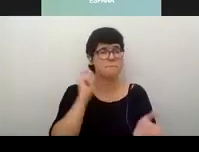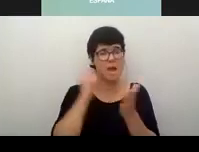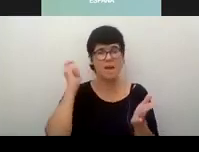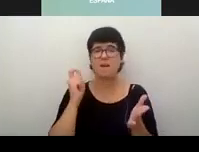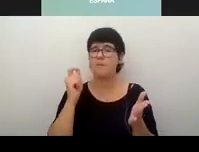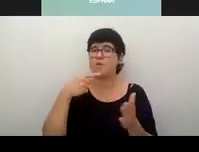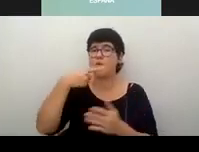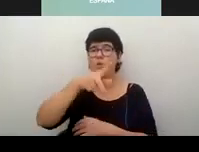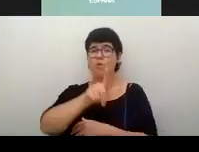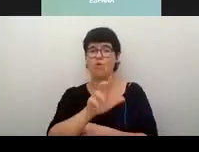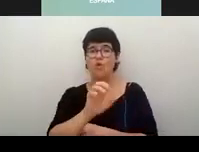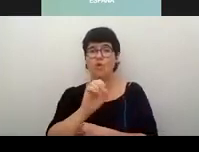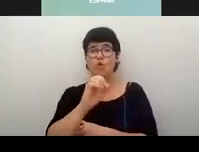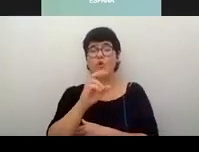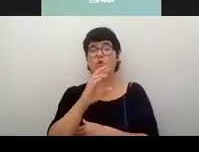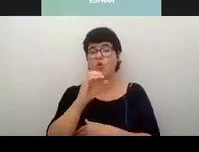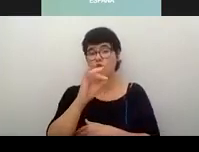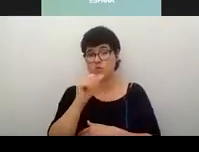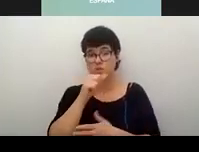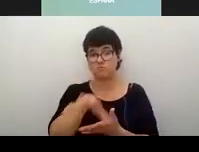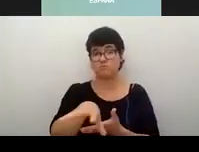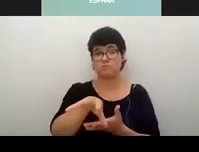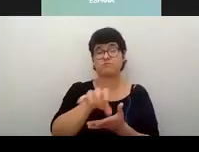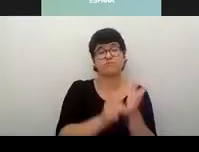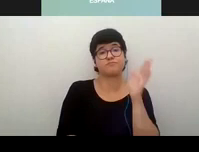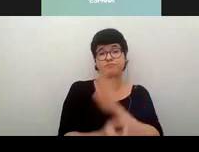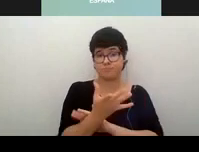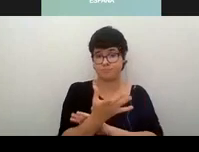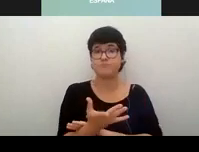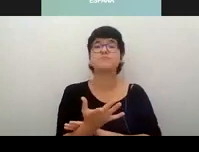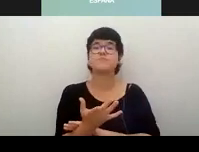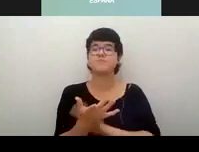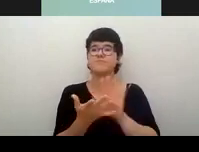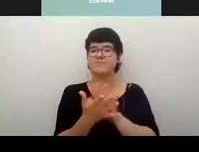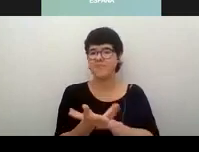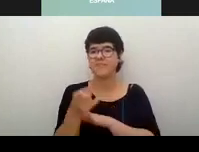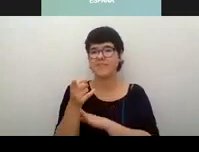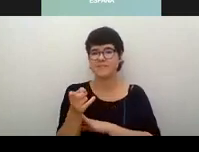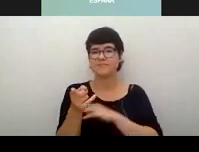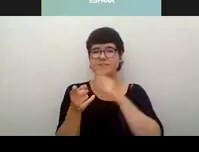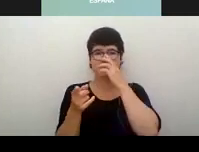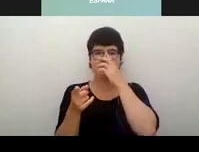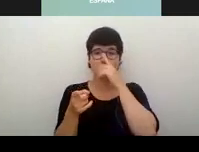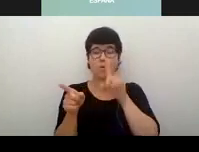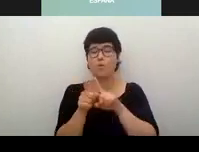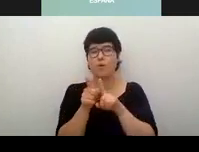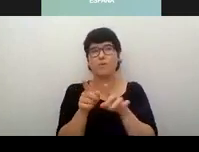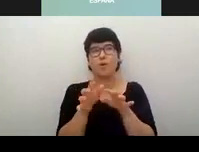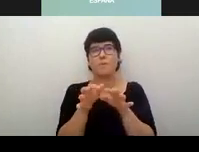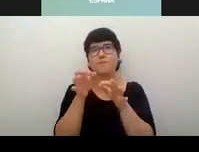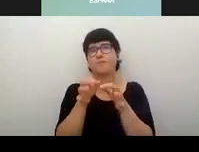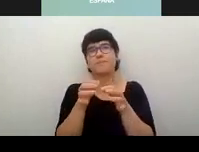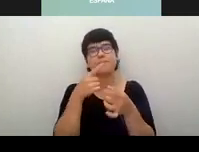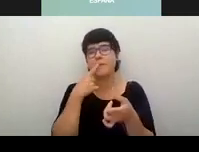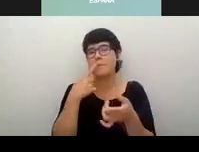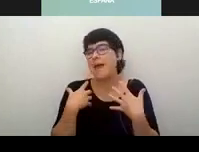primera fuente de la que tiramos para producir glucosa, que la glucosa es la medida de la moneda de cambio a nivel de la energía,